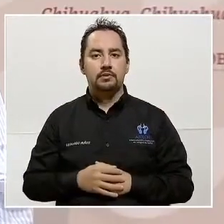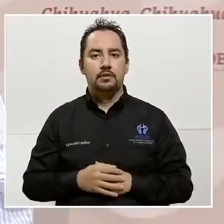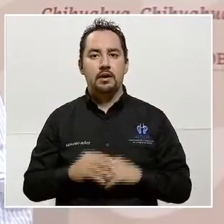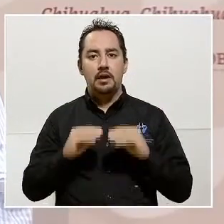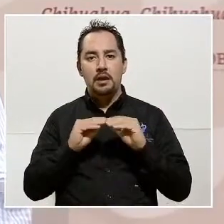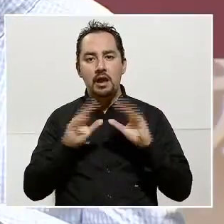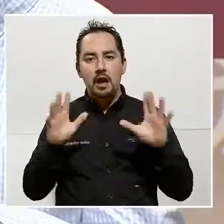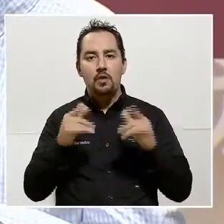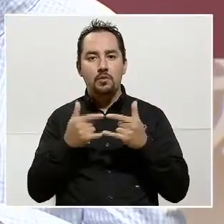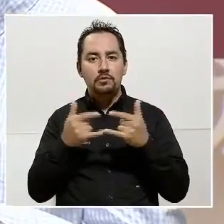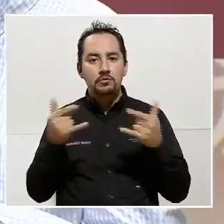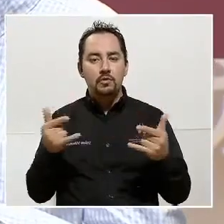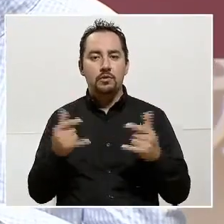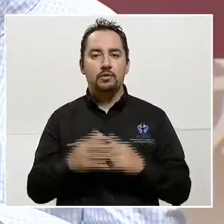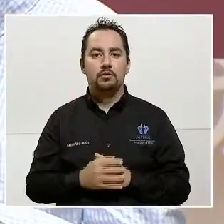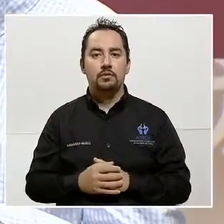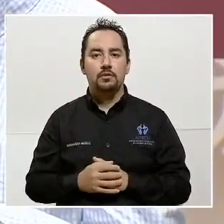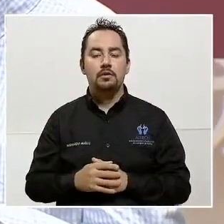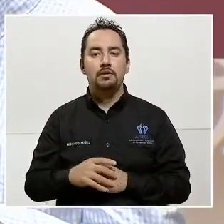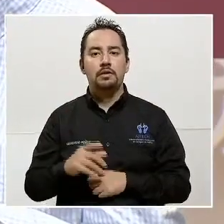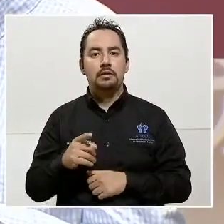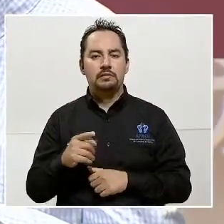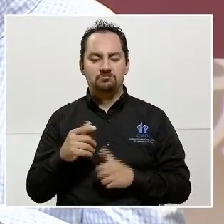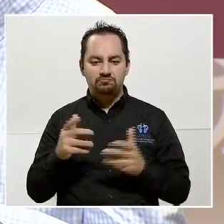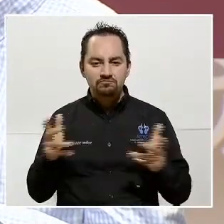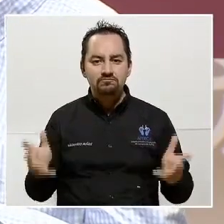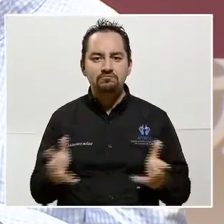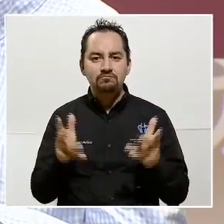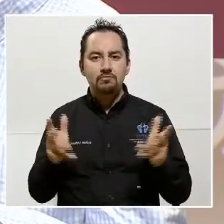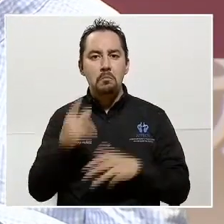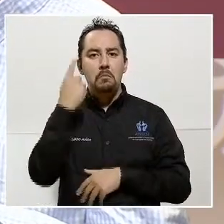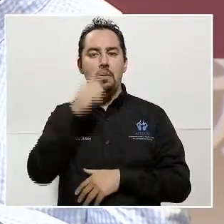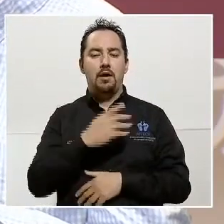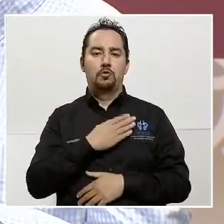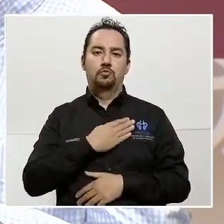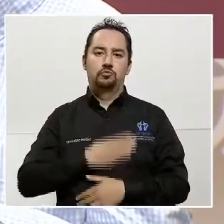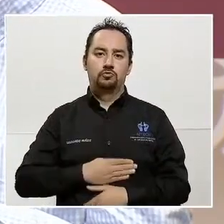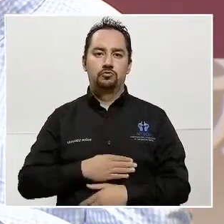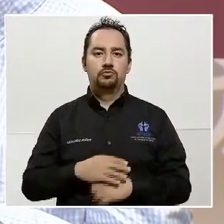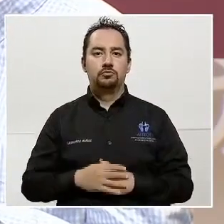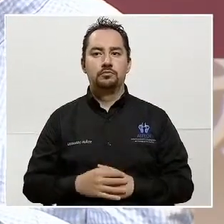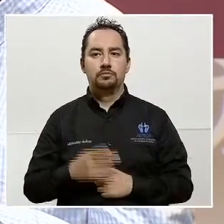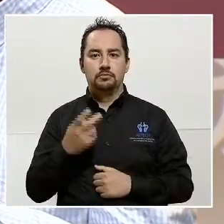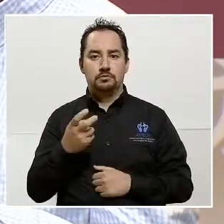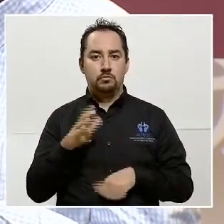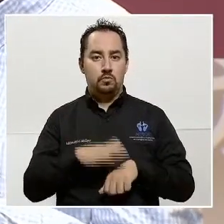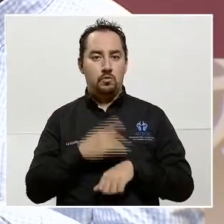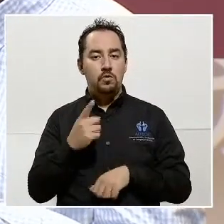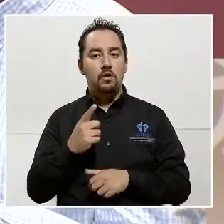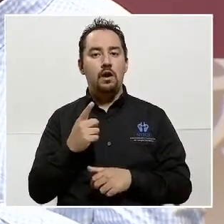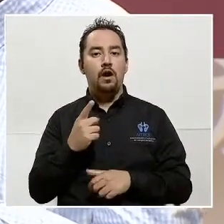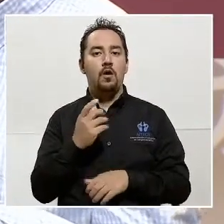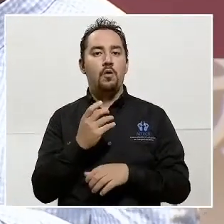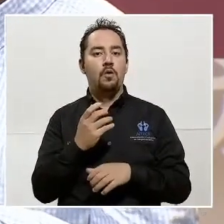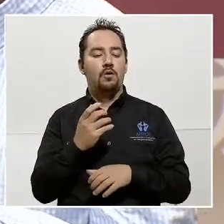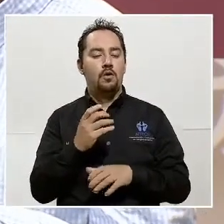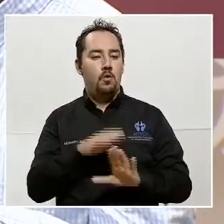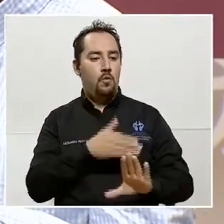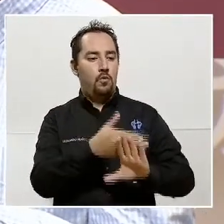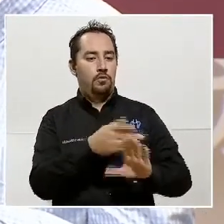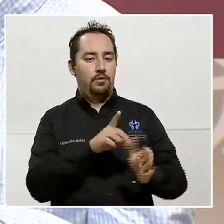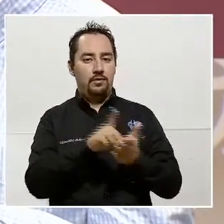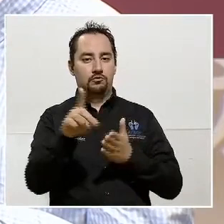esclarecimiento histórico e impulso a la justicia de violaciones graves a los derechos